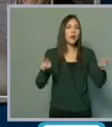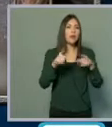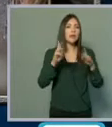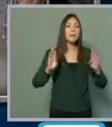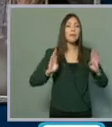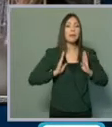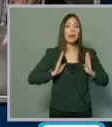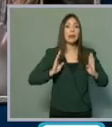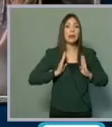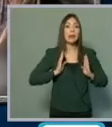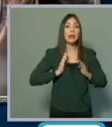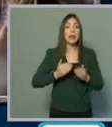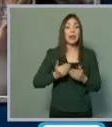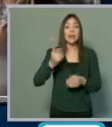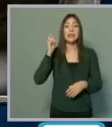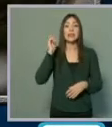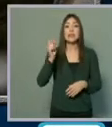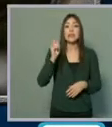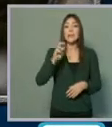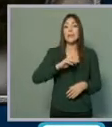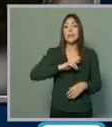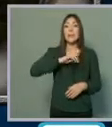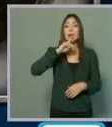orquestas que tenían su